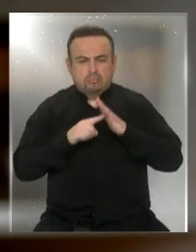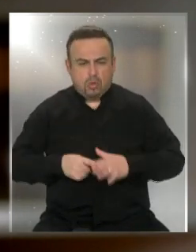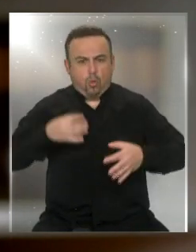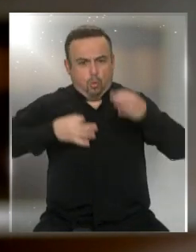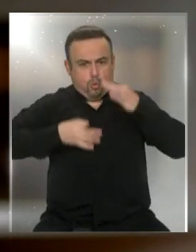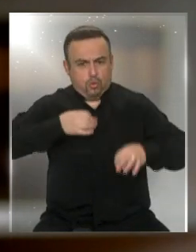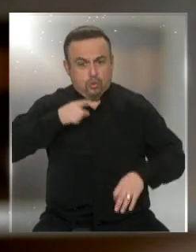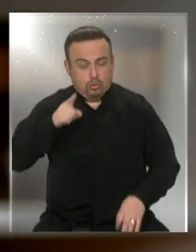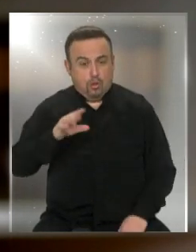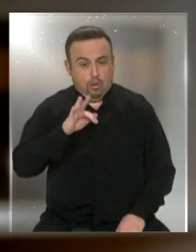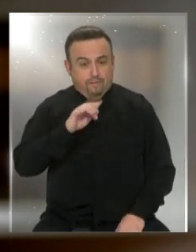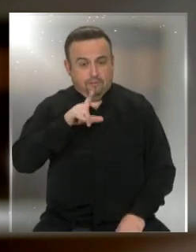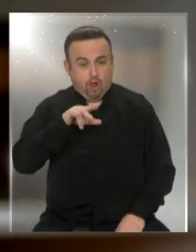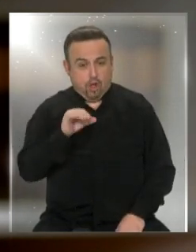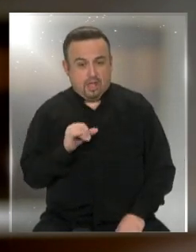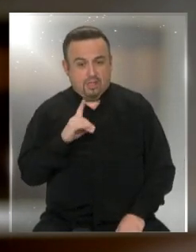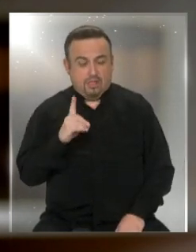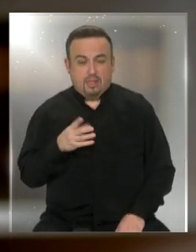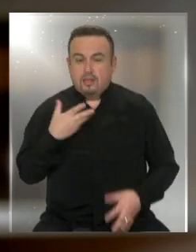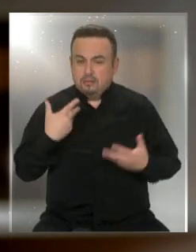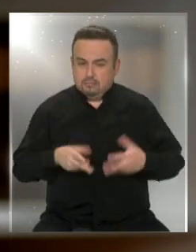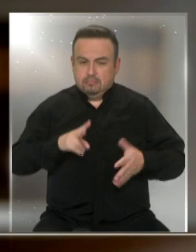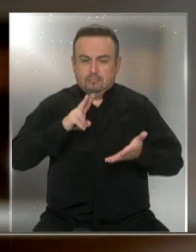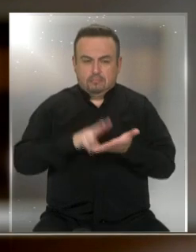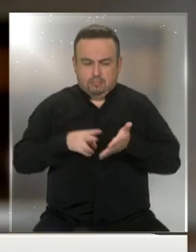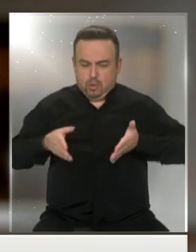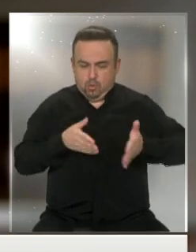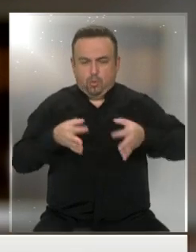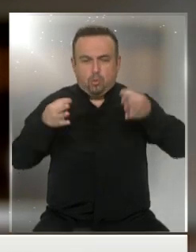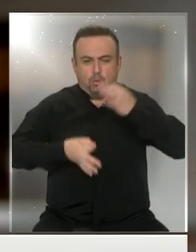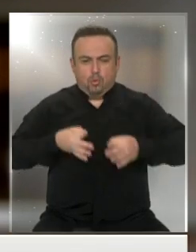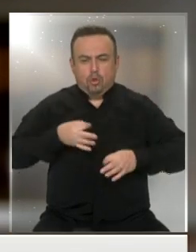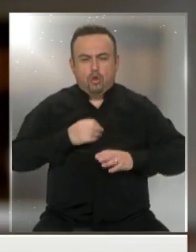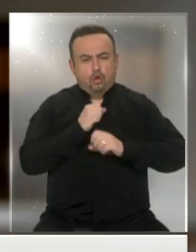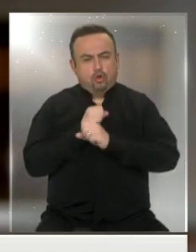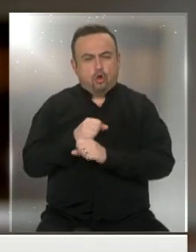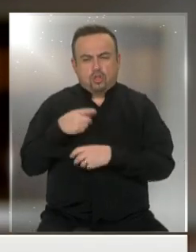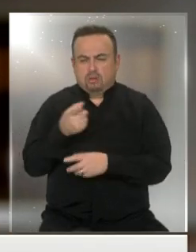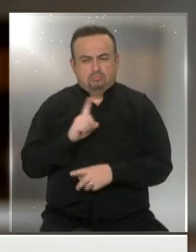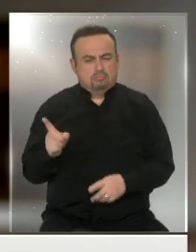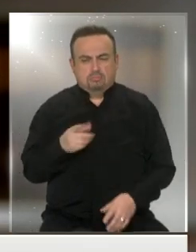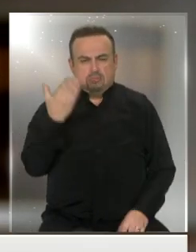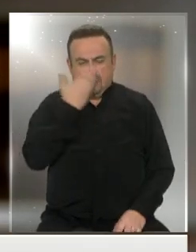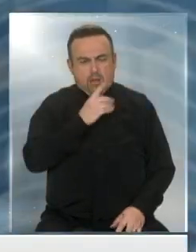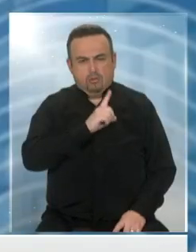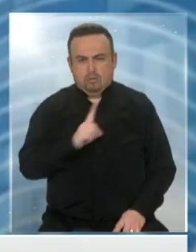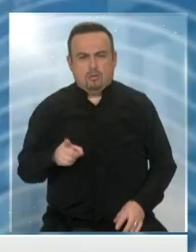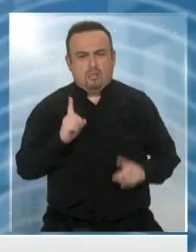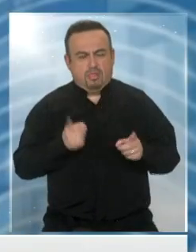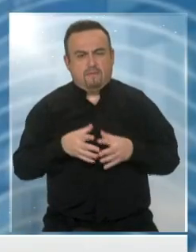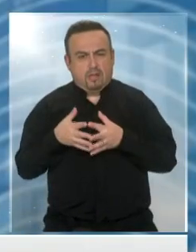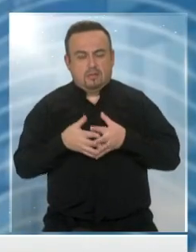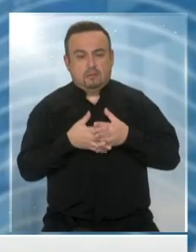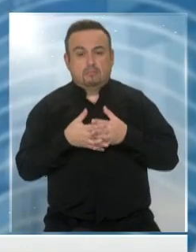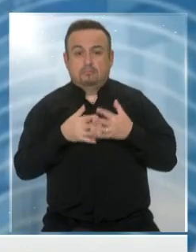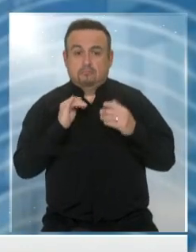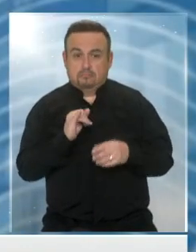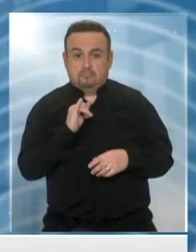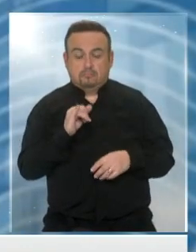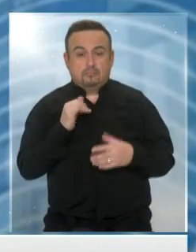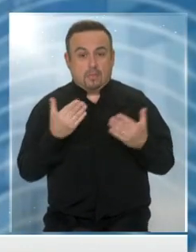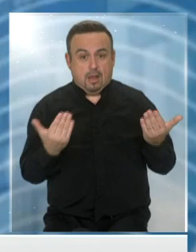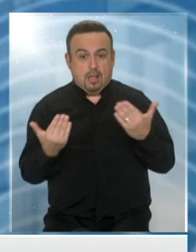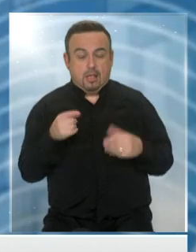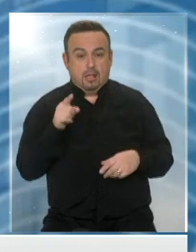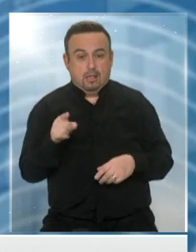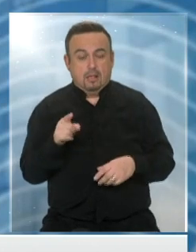justicia para George Floyd, realmente estaremos en camino a la justicia racial en Estados Unidos. Claro, en paralelo